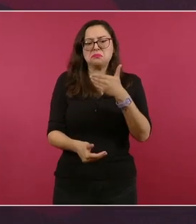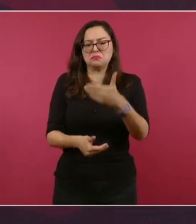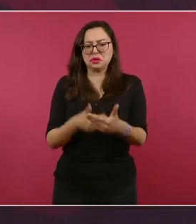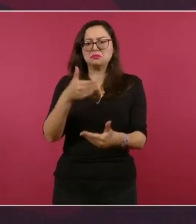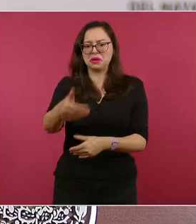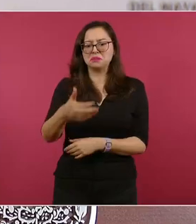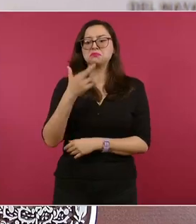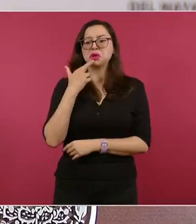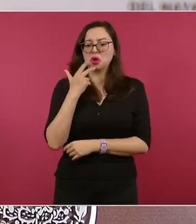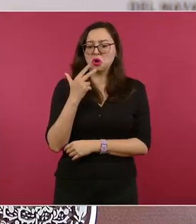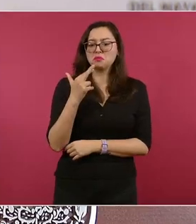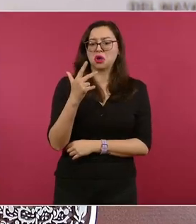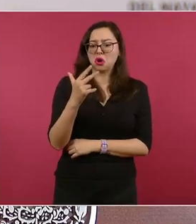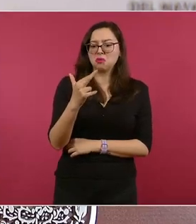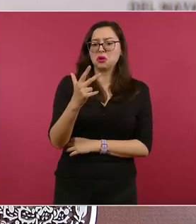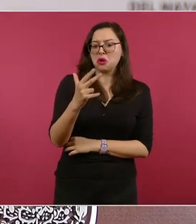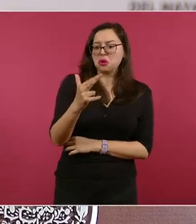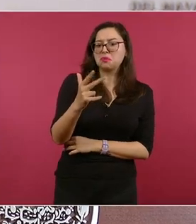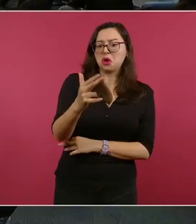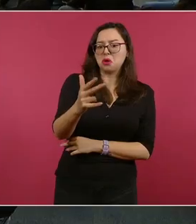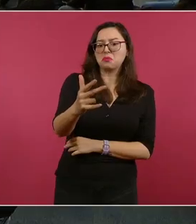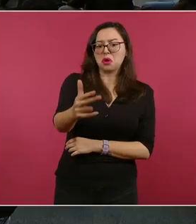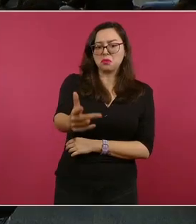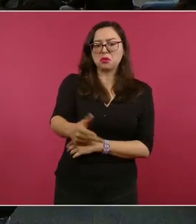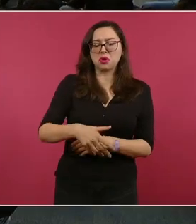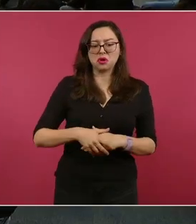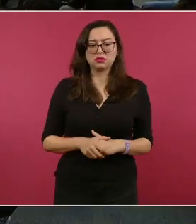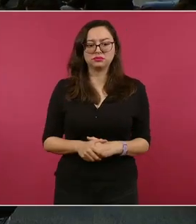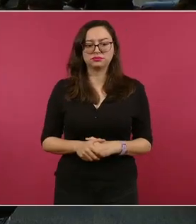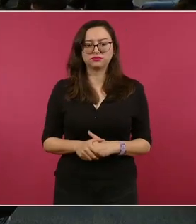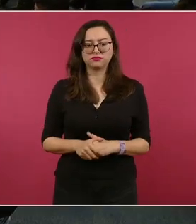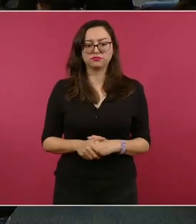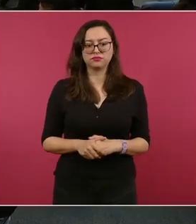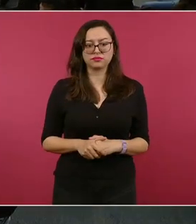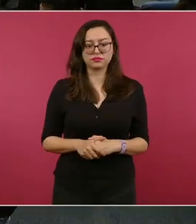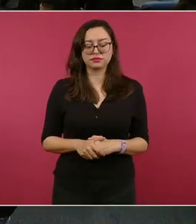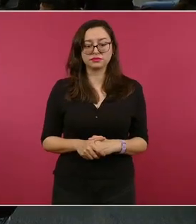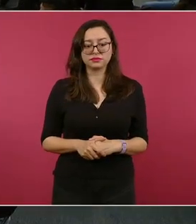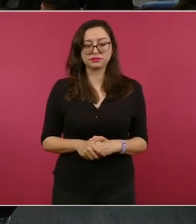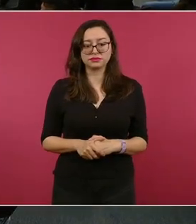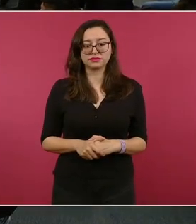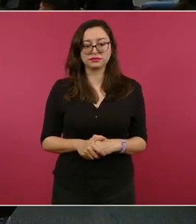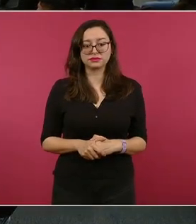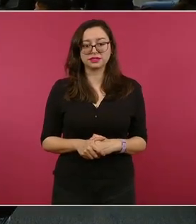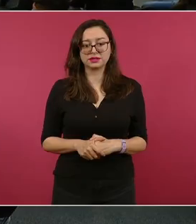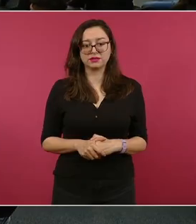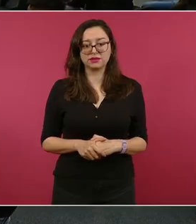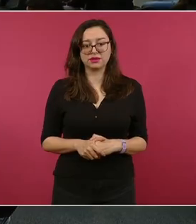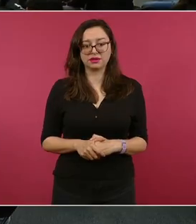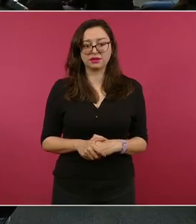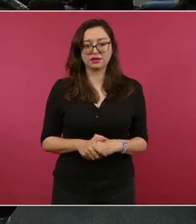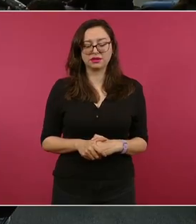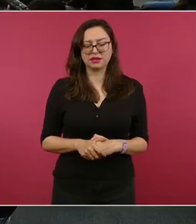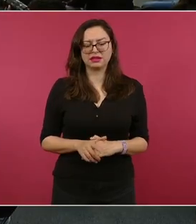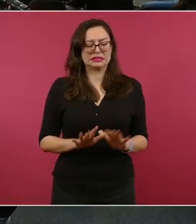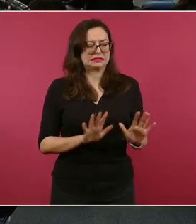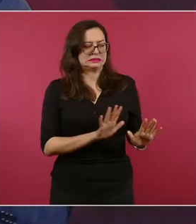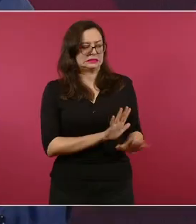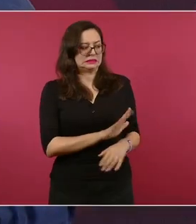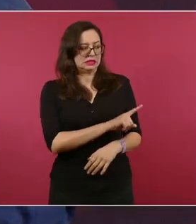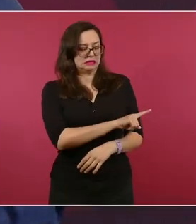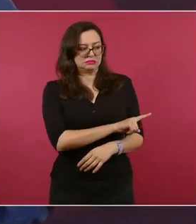bastante, bastante. Pero no es la mitad, son 21 millones. Perdón que me meto. No, pero no, pero no se trata de